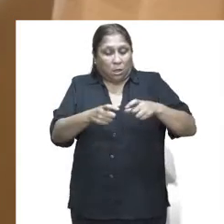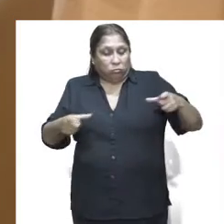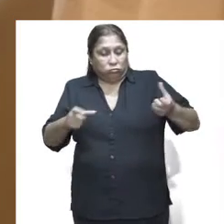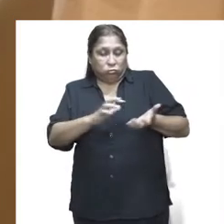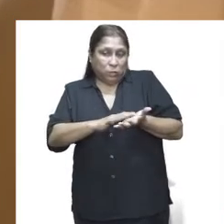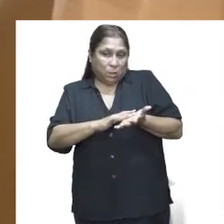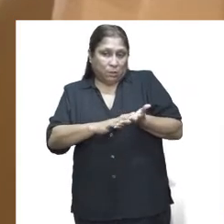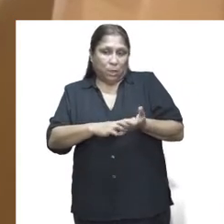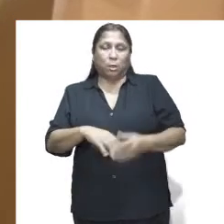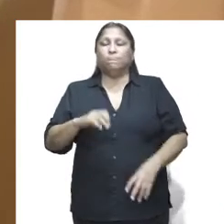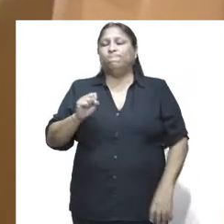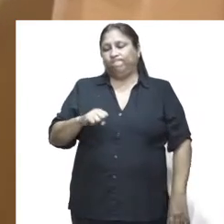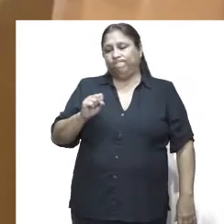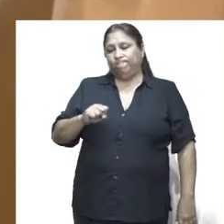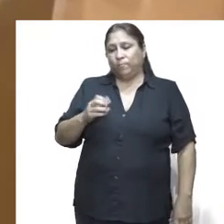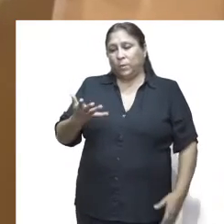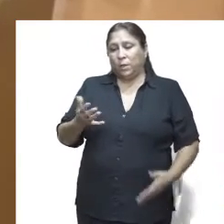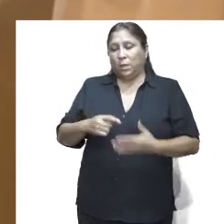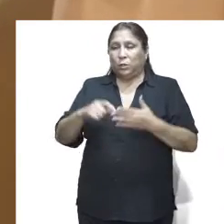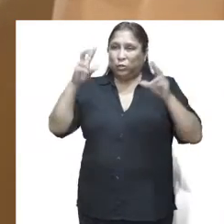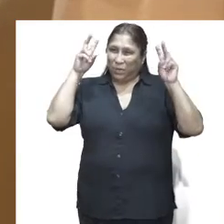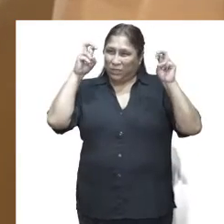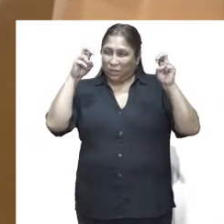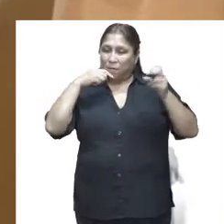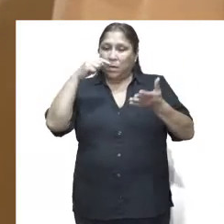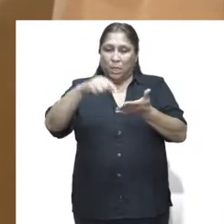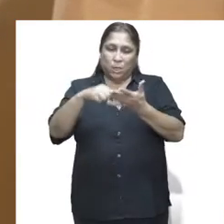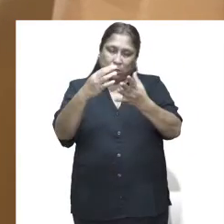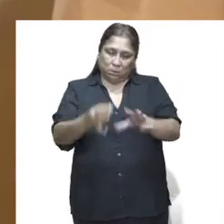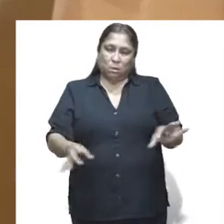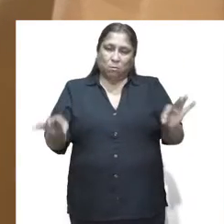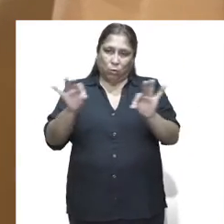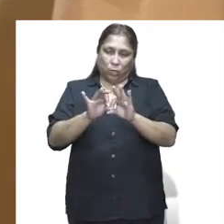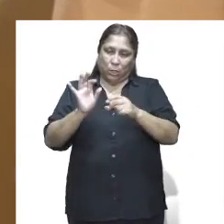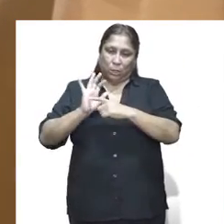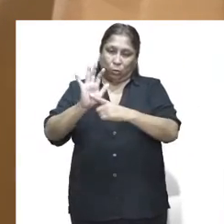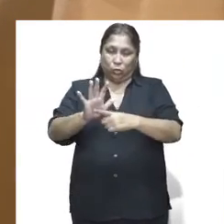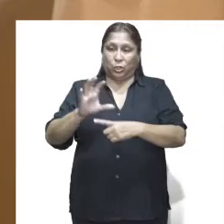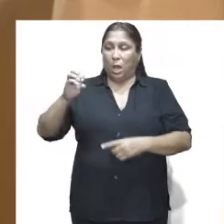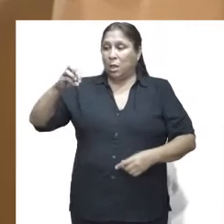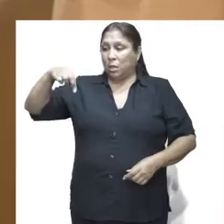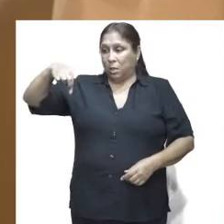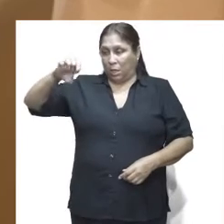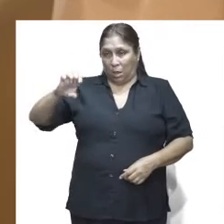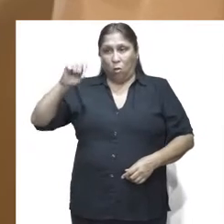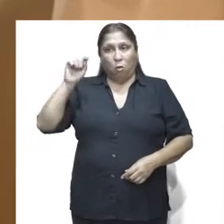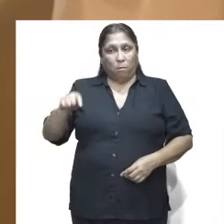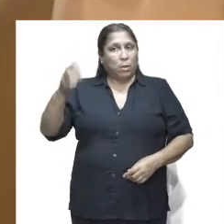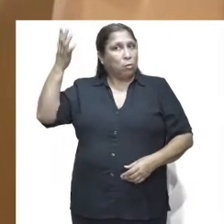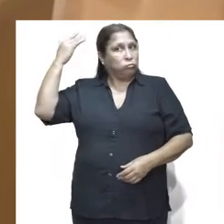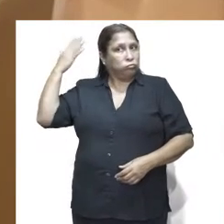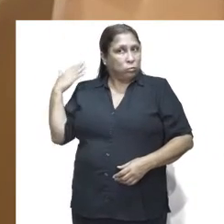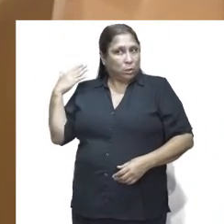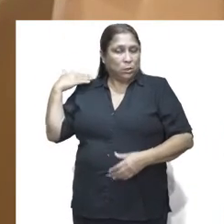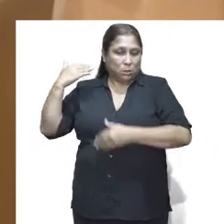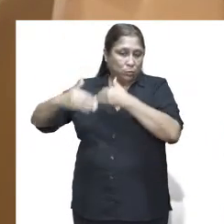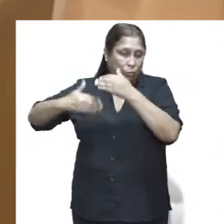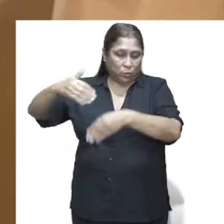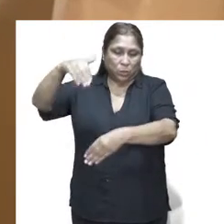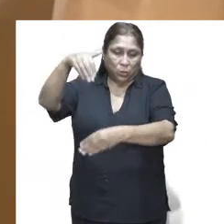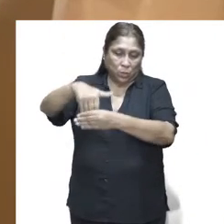Sí, sobre este punto yo creo que es importante señalar que la OMPE, como en otros procesos